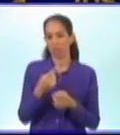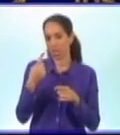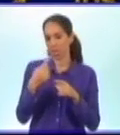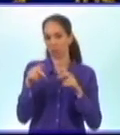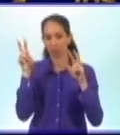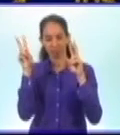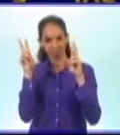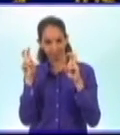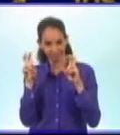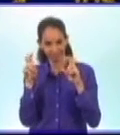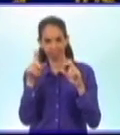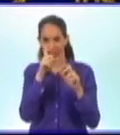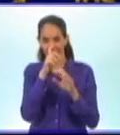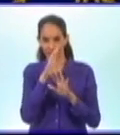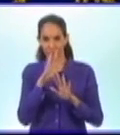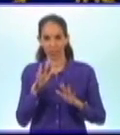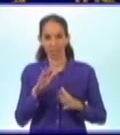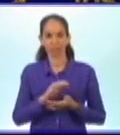a los yacarés.